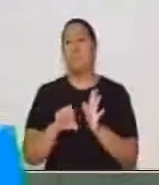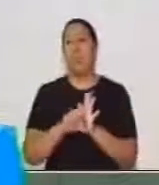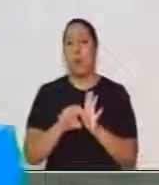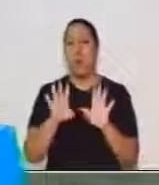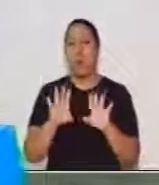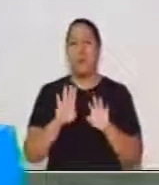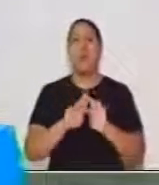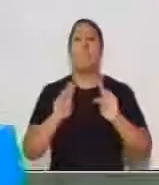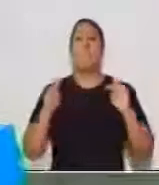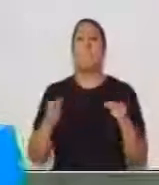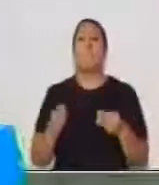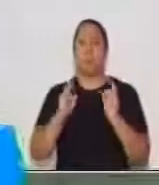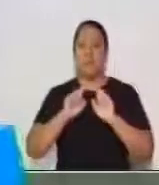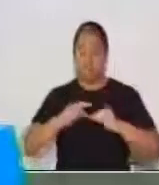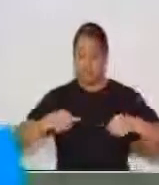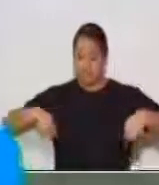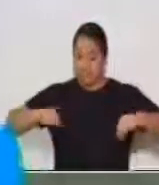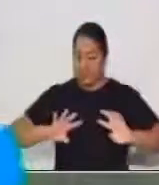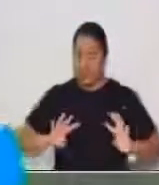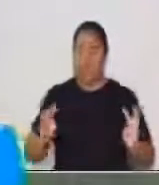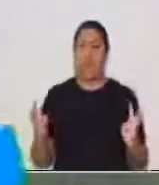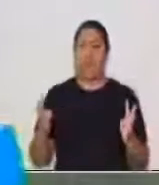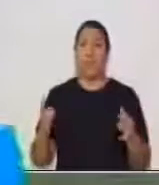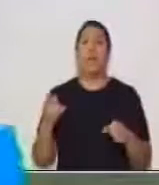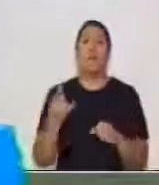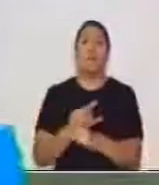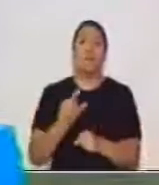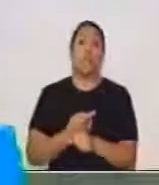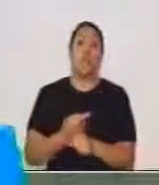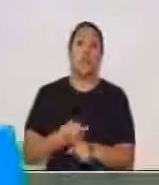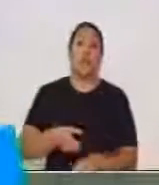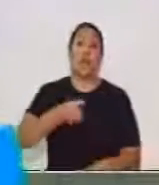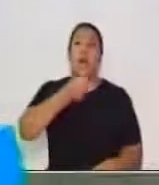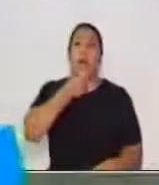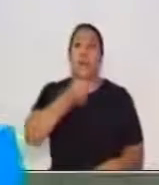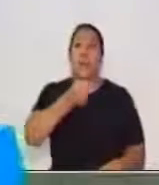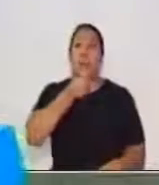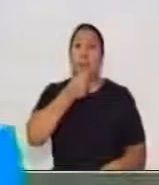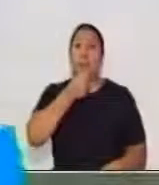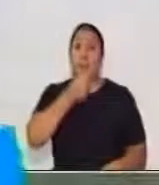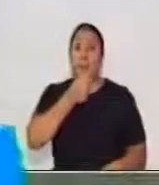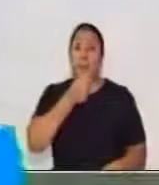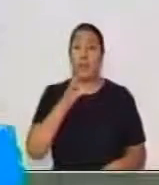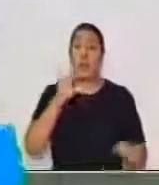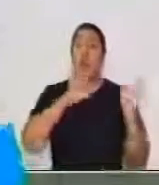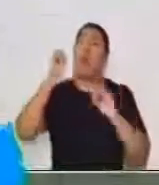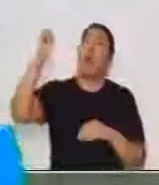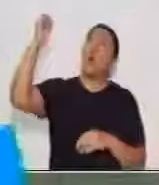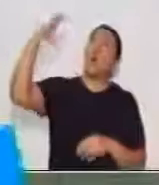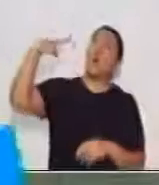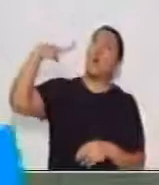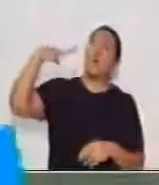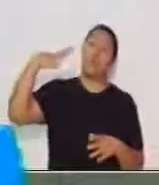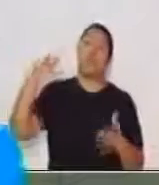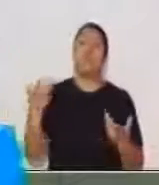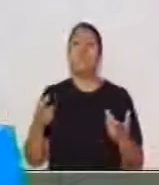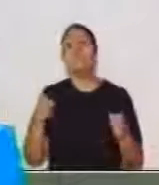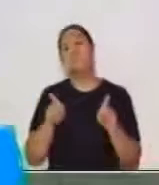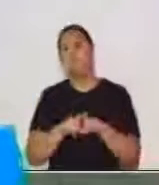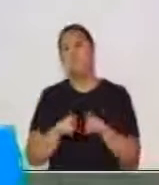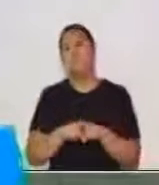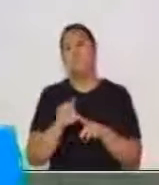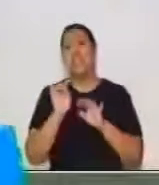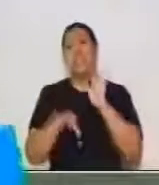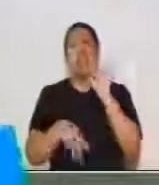redonda, se utilizan micrófonos, se utilizan luces y también puede haber en